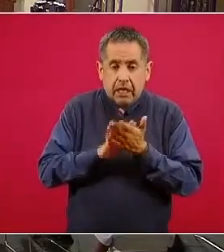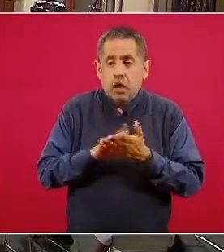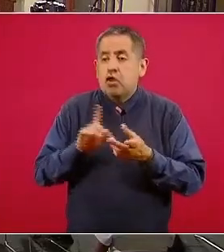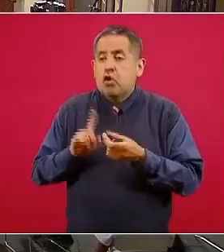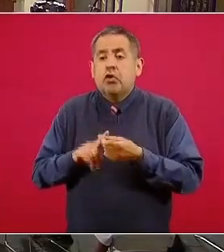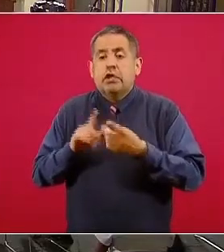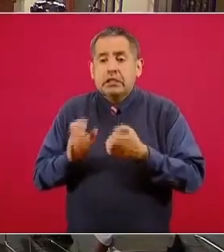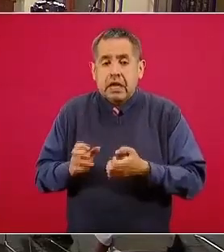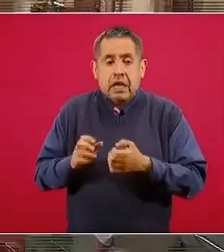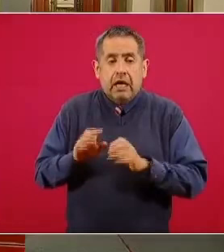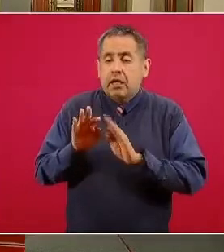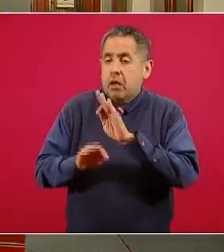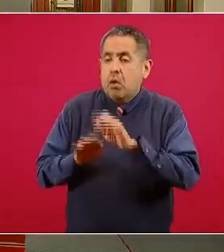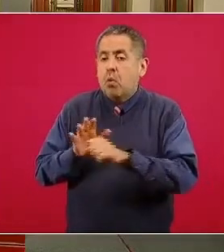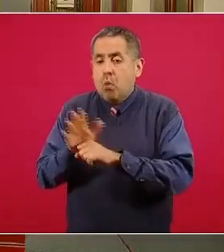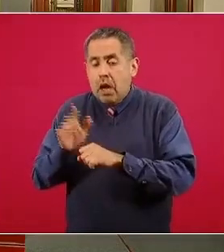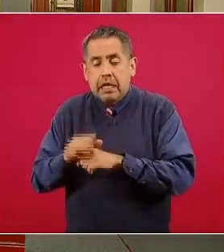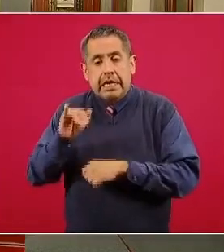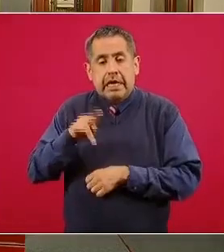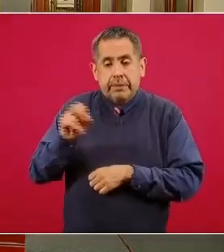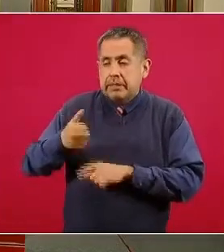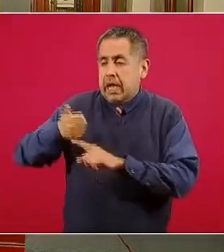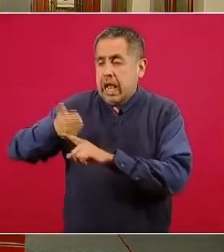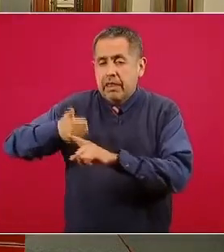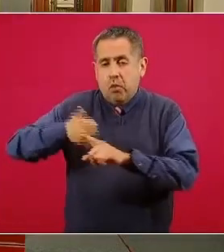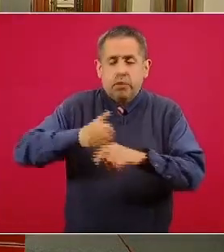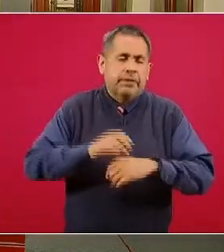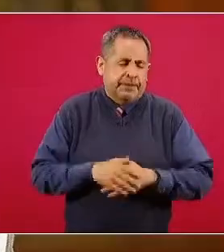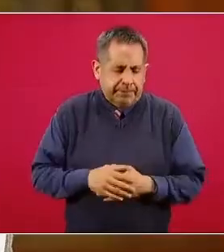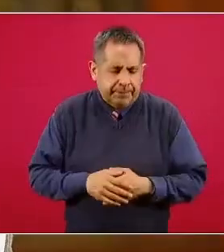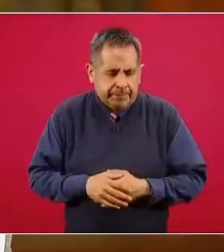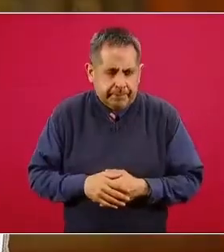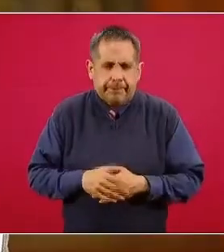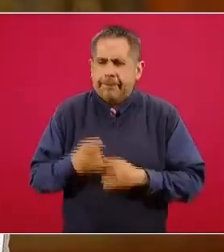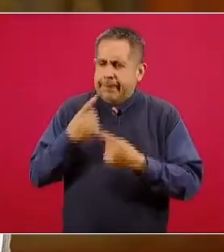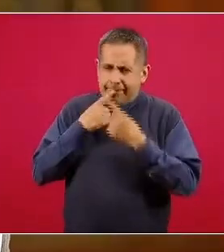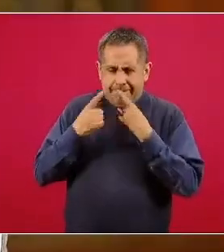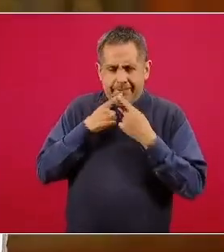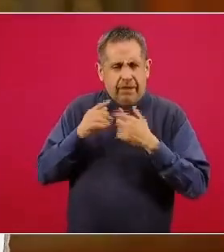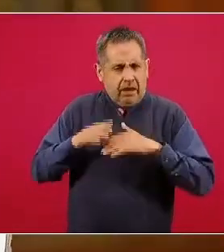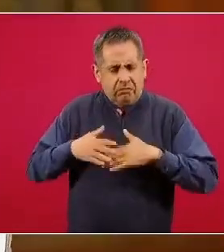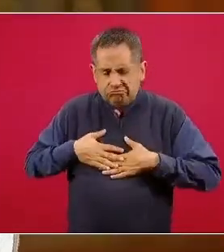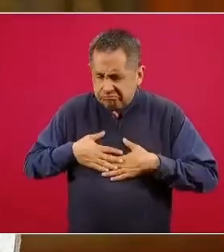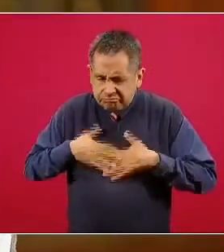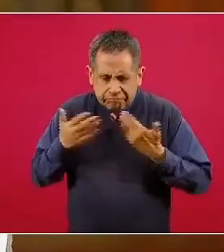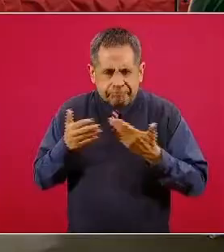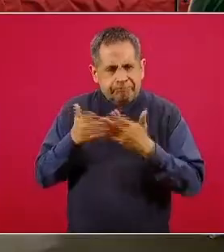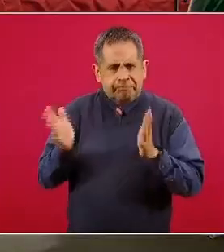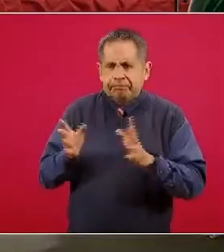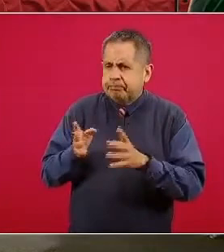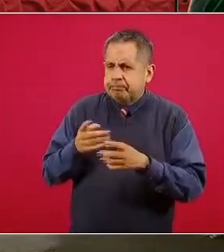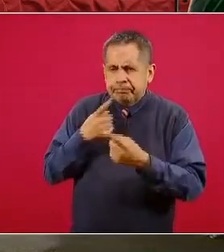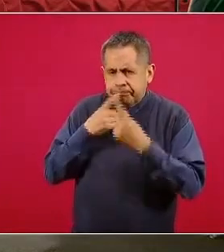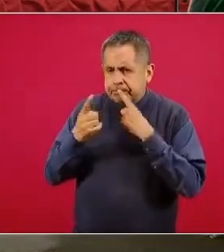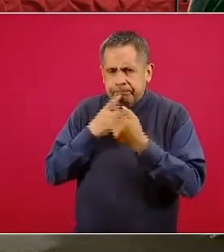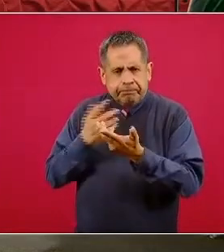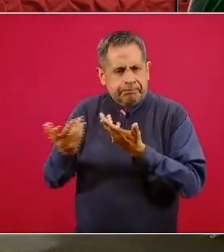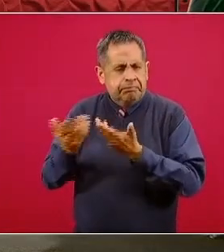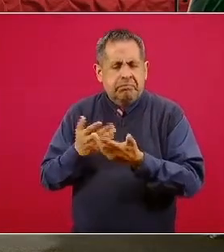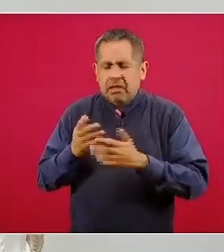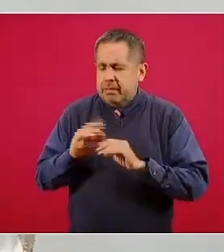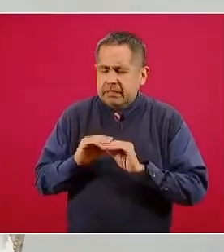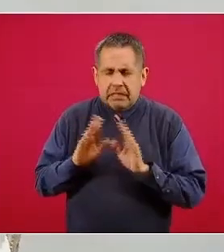por unidad en el Seguro Social. Ha sido un diálogo muy franco, muy abierto, muy